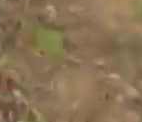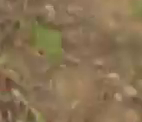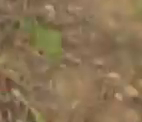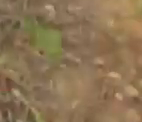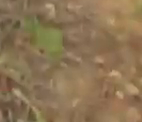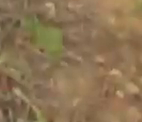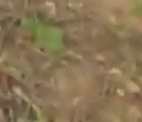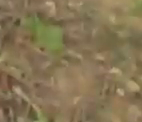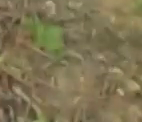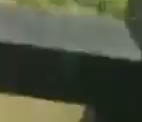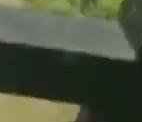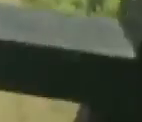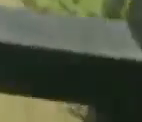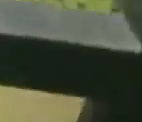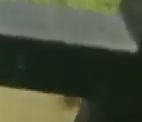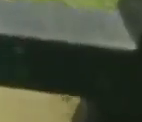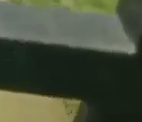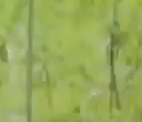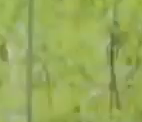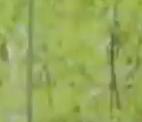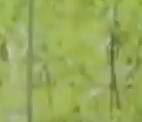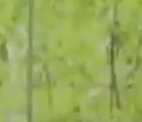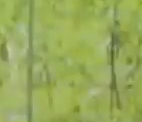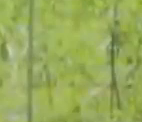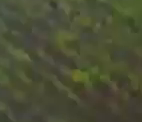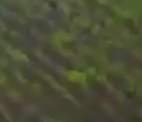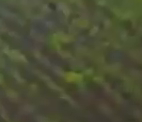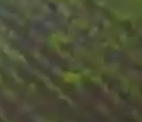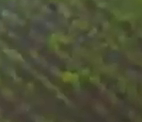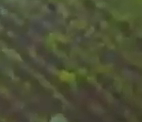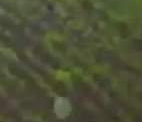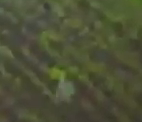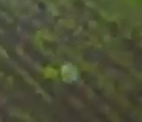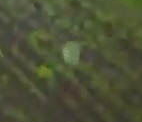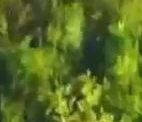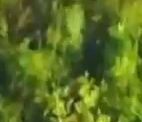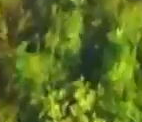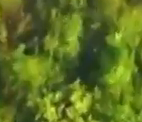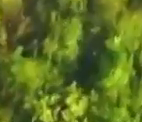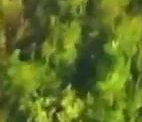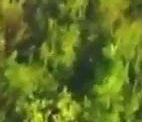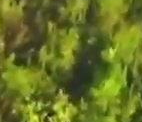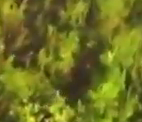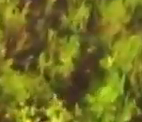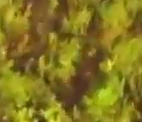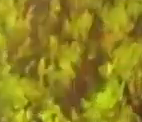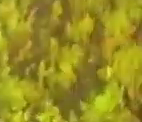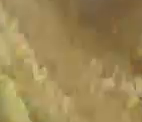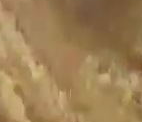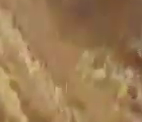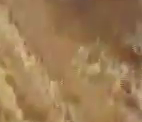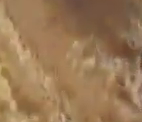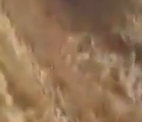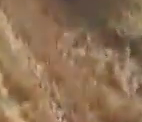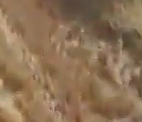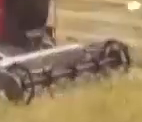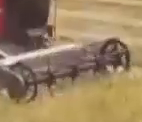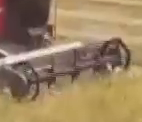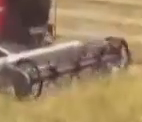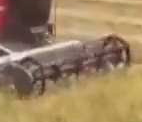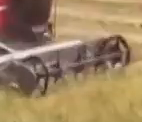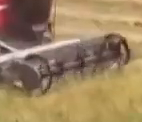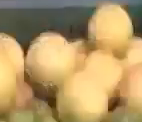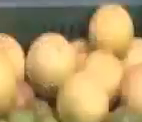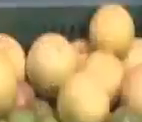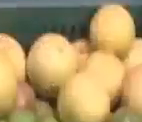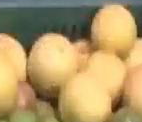agresión económica del imperialismo norteamericano, para ir progresivamente, de manera perseverante, con mucho trabajo, articulando